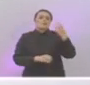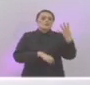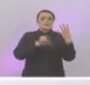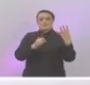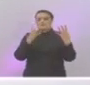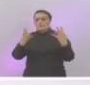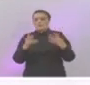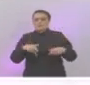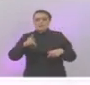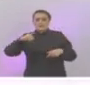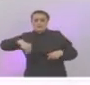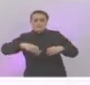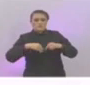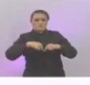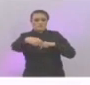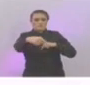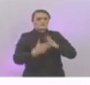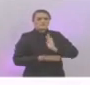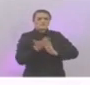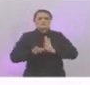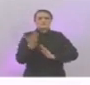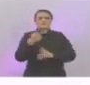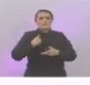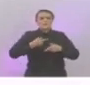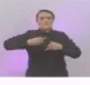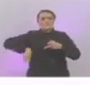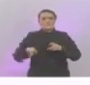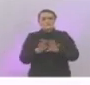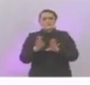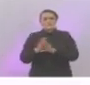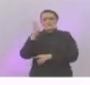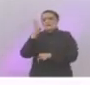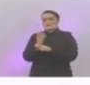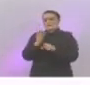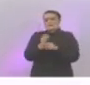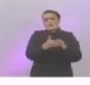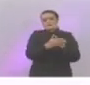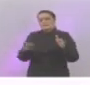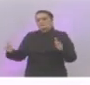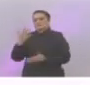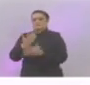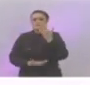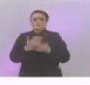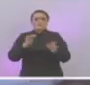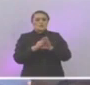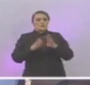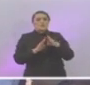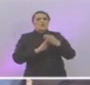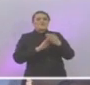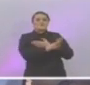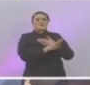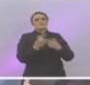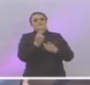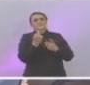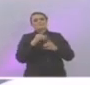kilómetros construidos en este gobierno de Sudren Central, inició ya la tercera etapa de esta obra que busca evitar el cierre de esta importante